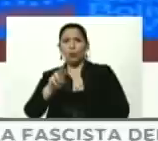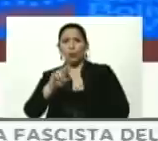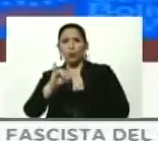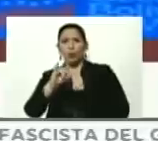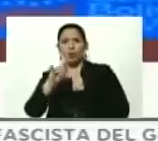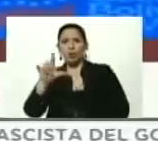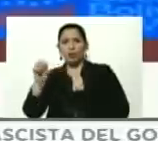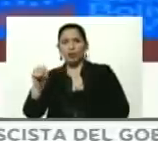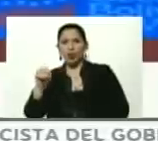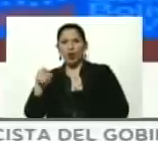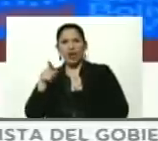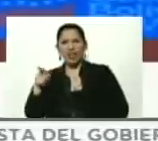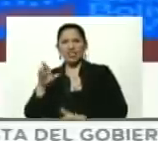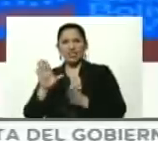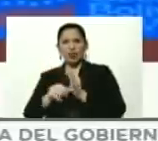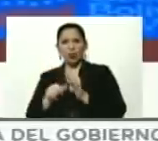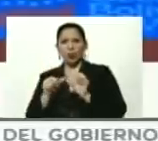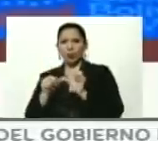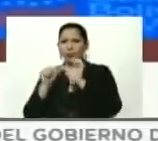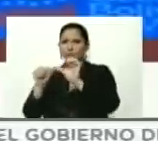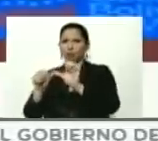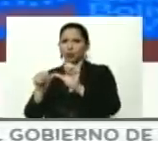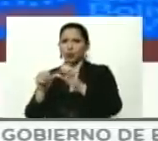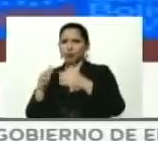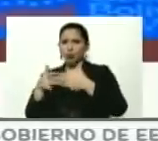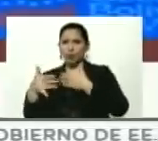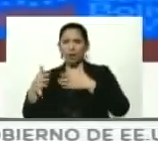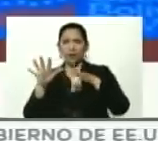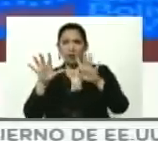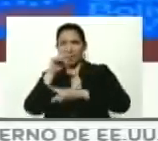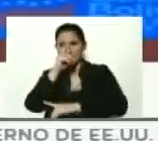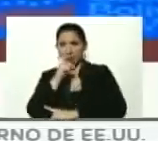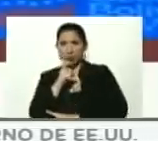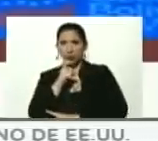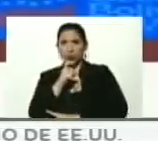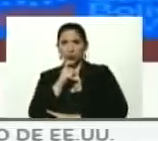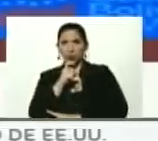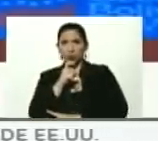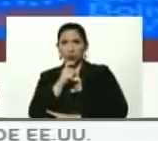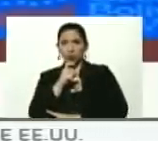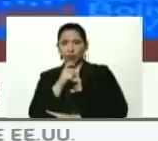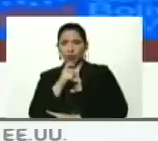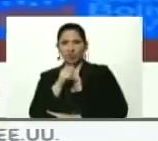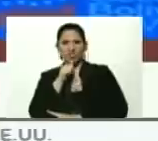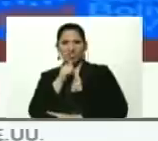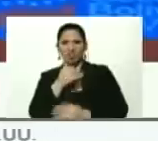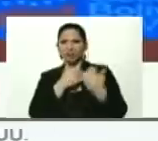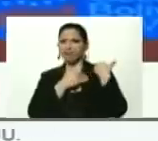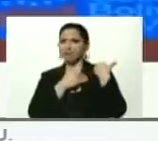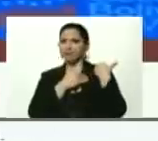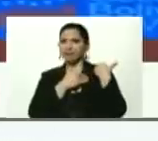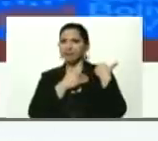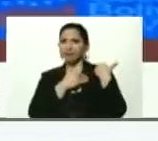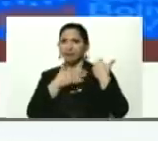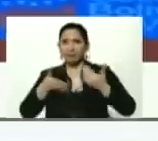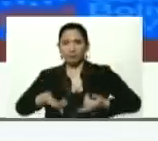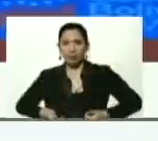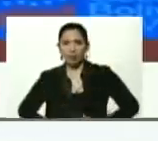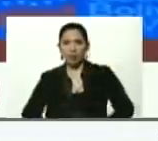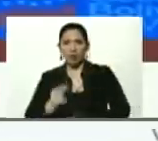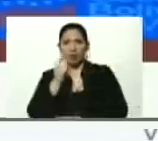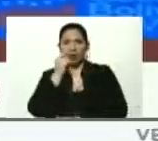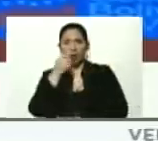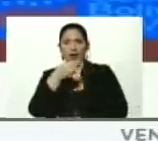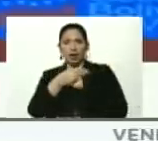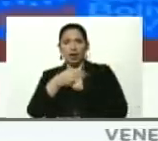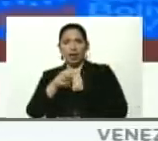esta estafa continuada durante 10 años? Es nada más y nada menos que el hijo de Henry Ramos